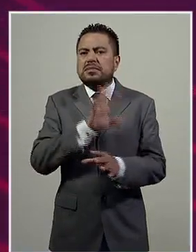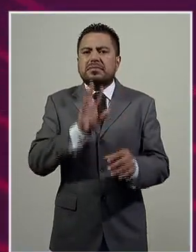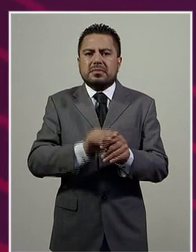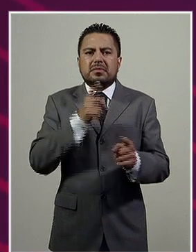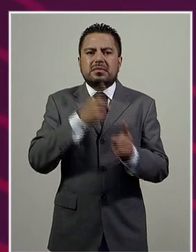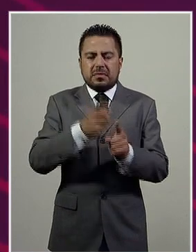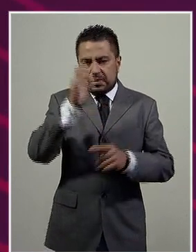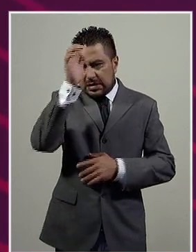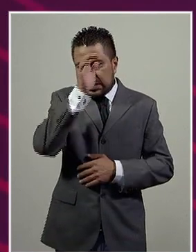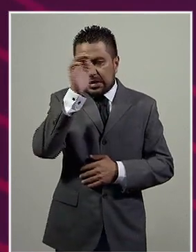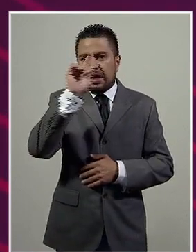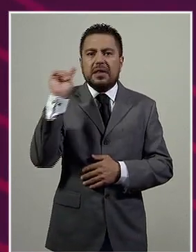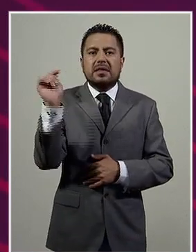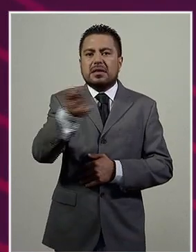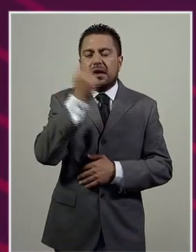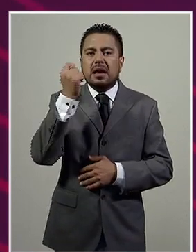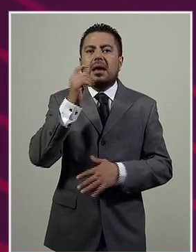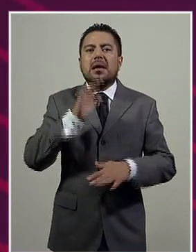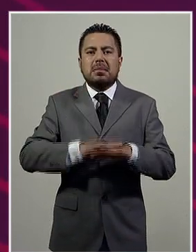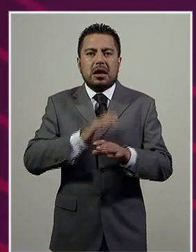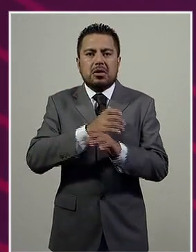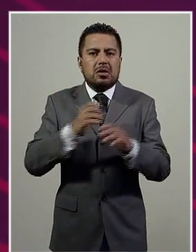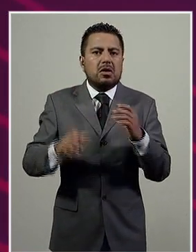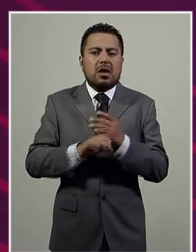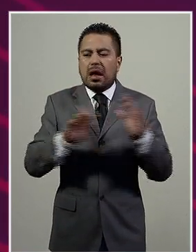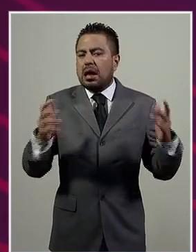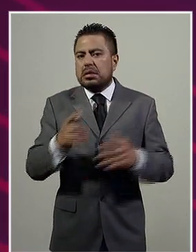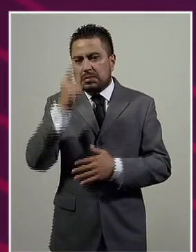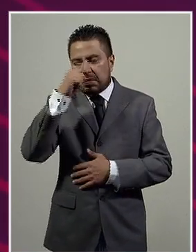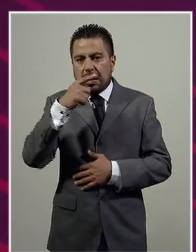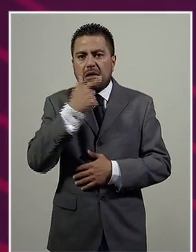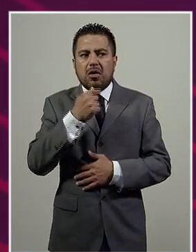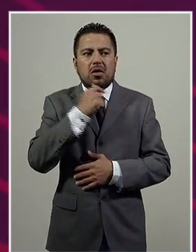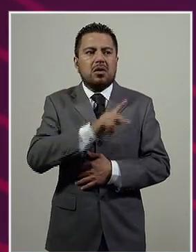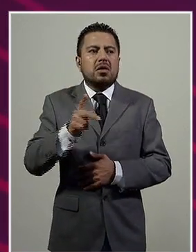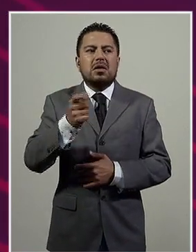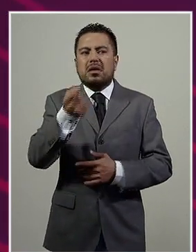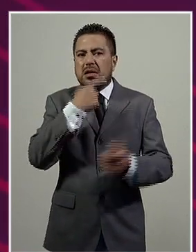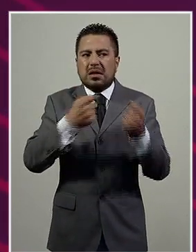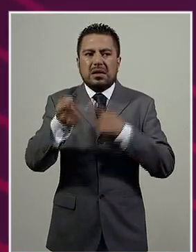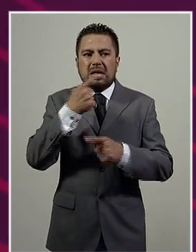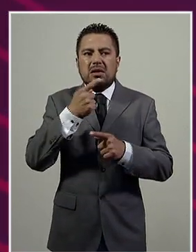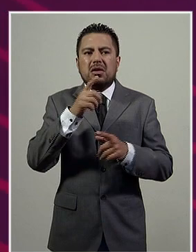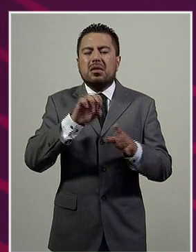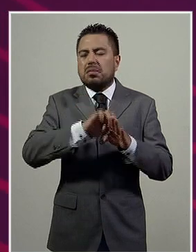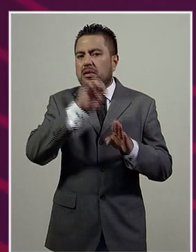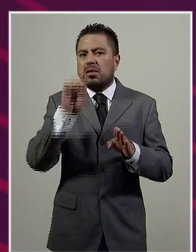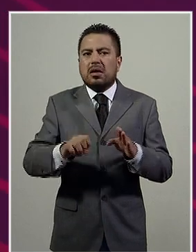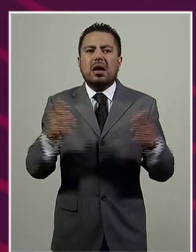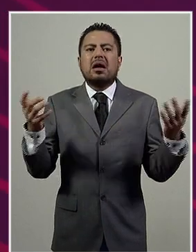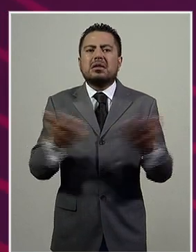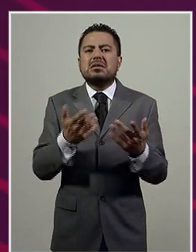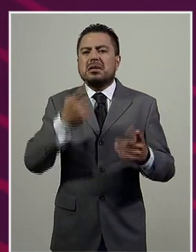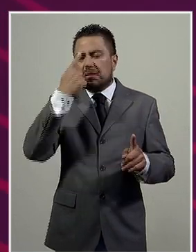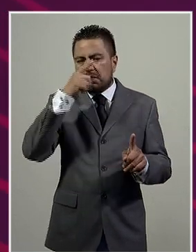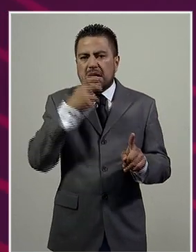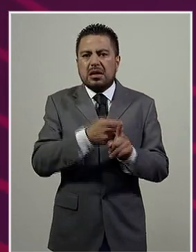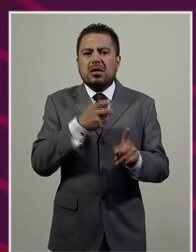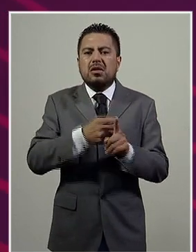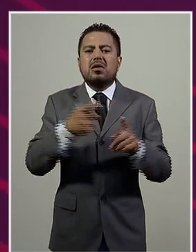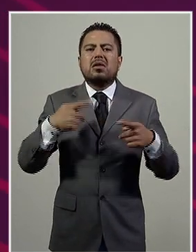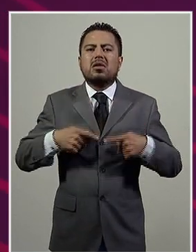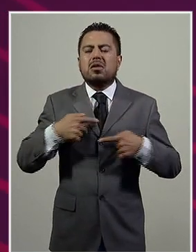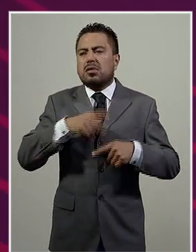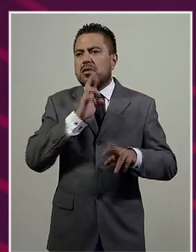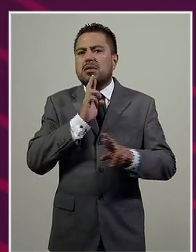desde ciencias, tecnología y demás, está hecho todo para hombres, ¿no? Entonces, los medicamentos, por ejemplo, están hechos para que un hombre